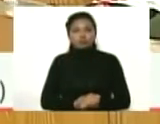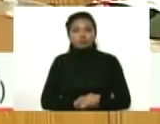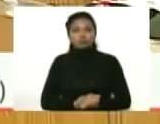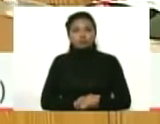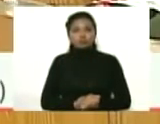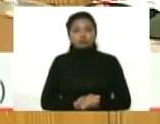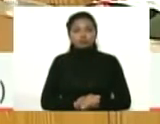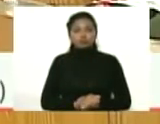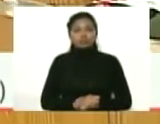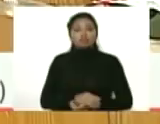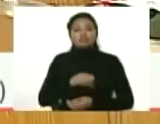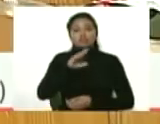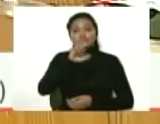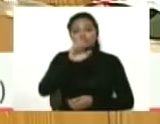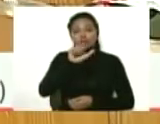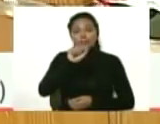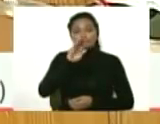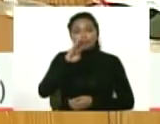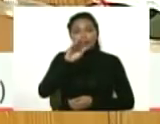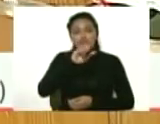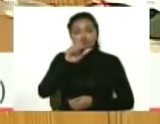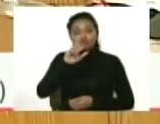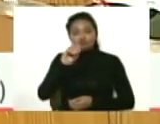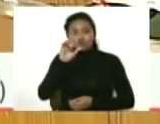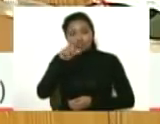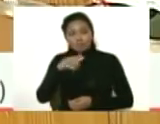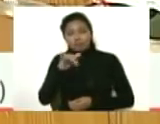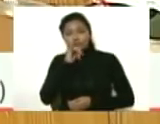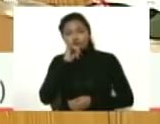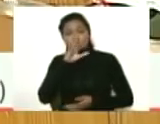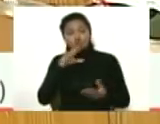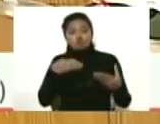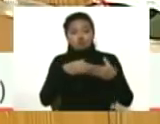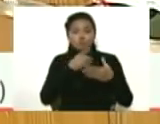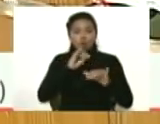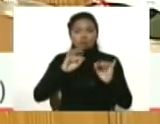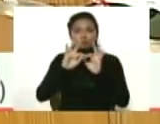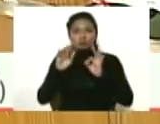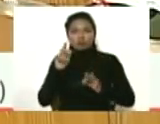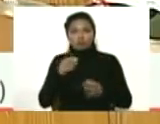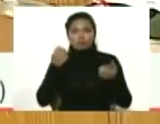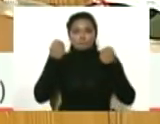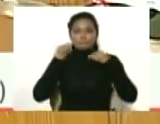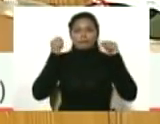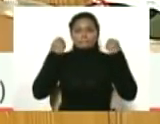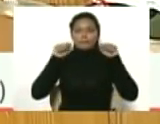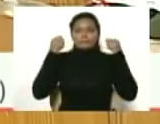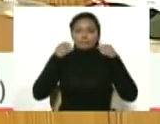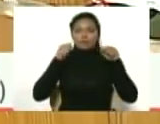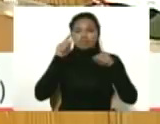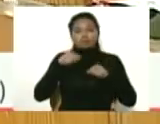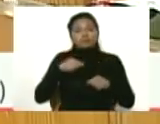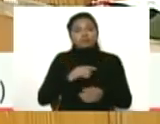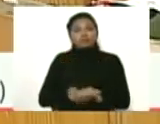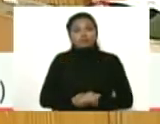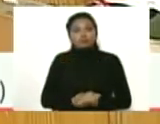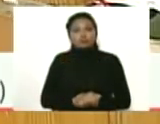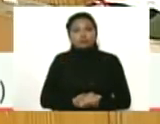Ceballos y Chazo, también le informe, porque hay un conjunto de ejercicios,